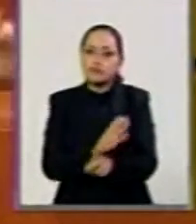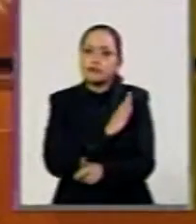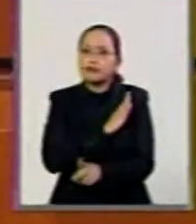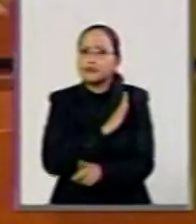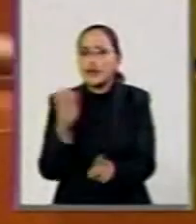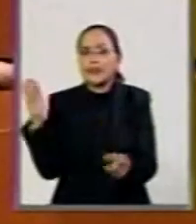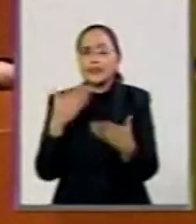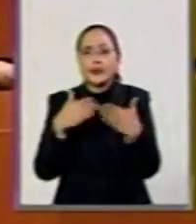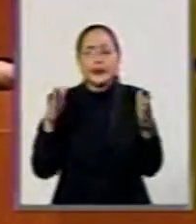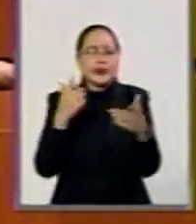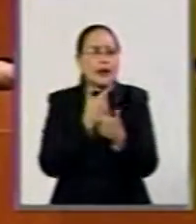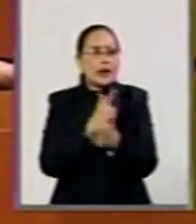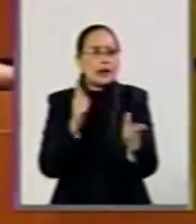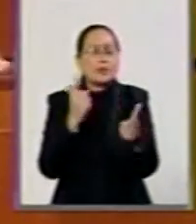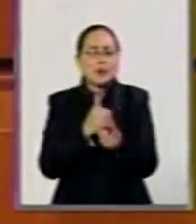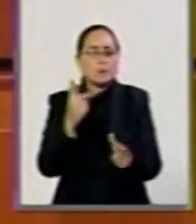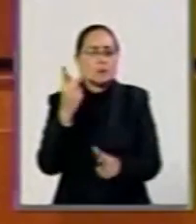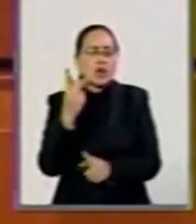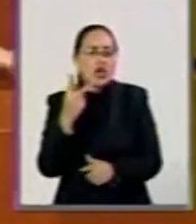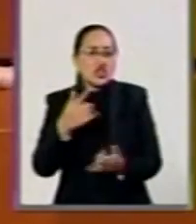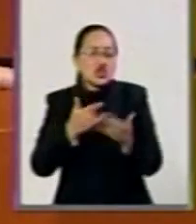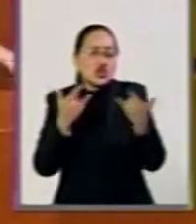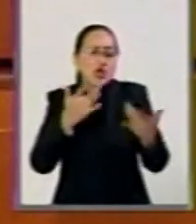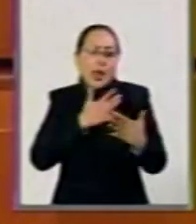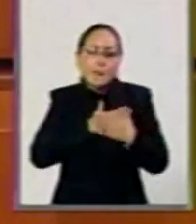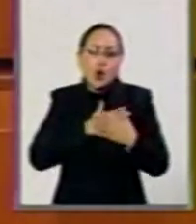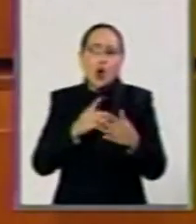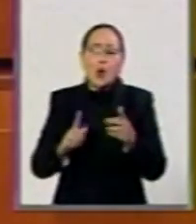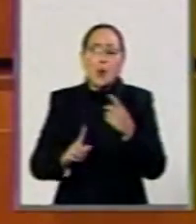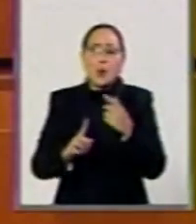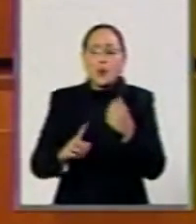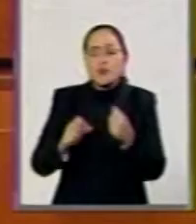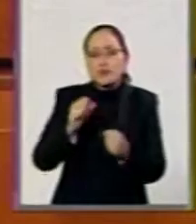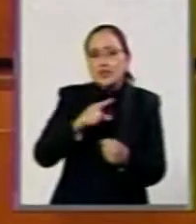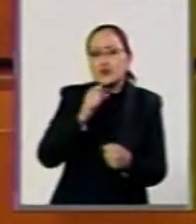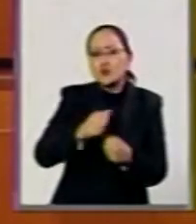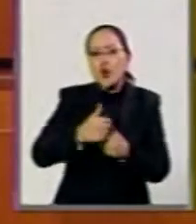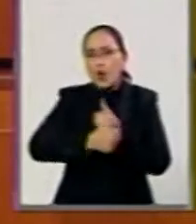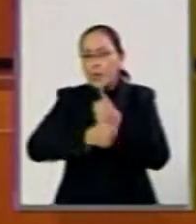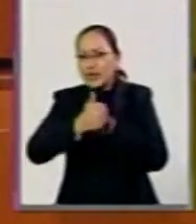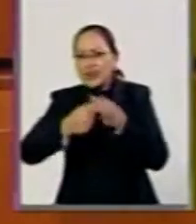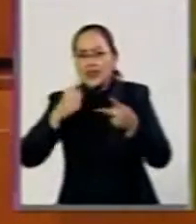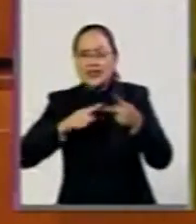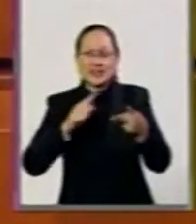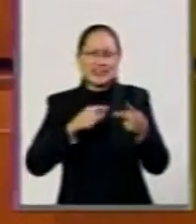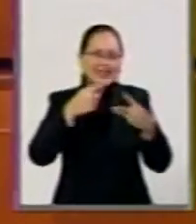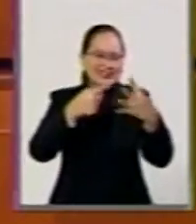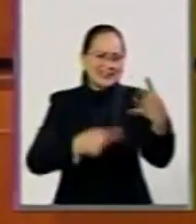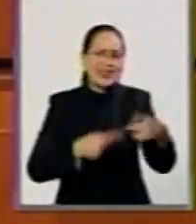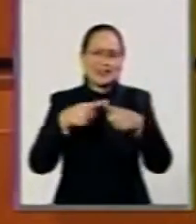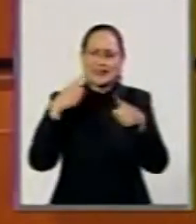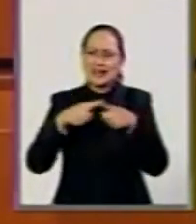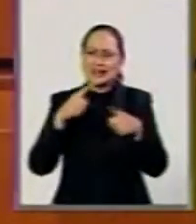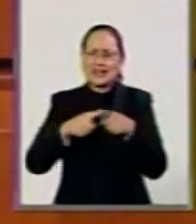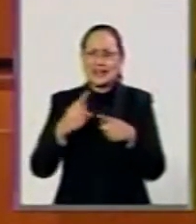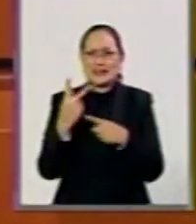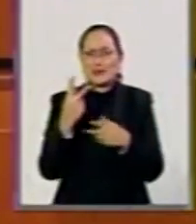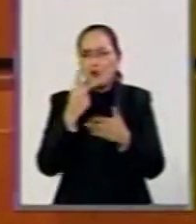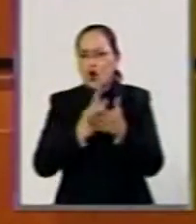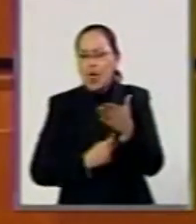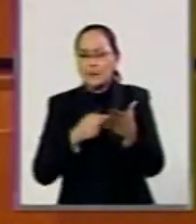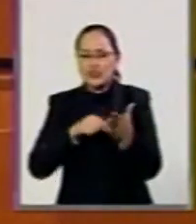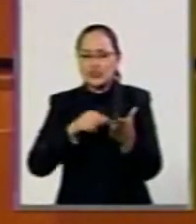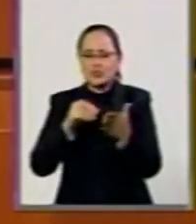ver telenovelas, van a poder ver programas de concurso, van a poder ver reality shows y otro tipo de contenido que no